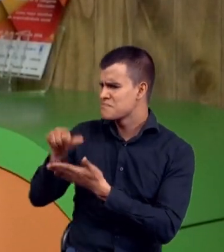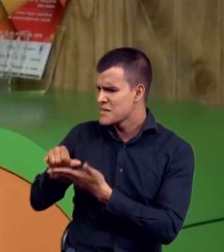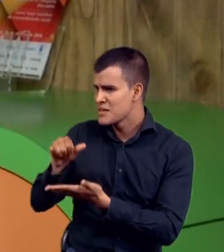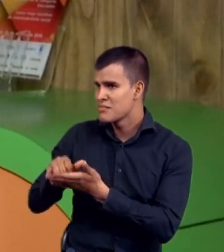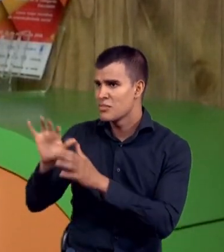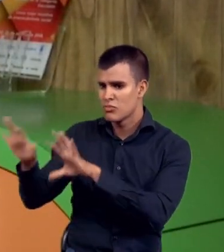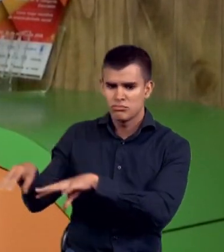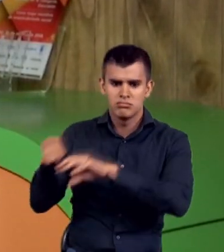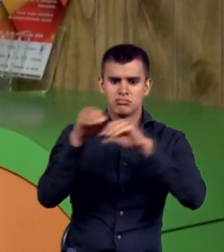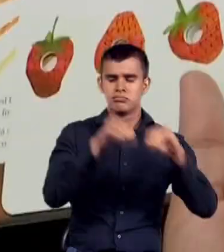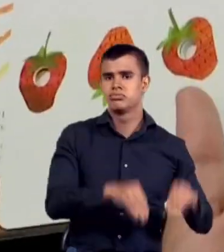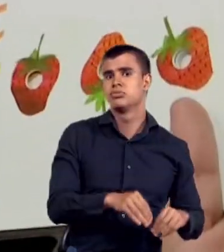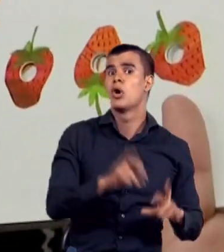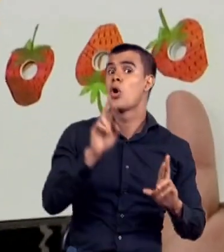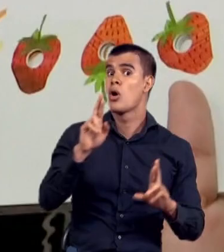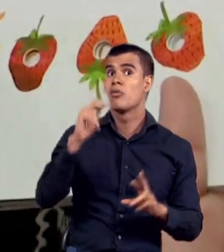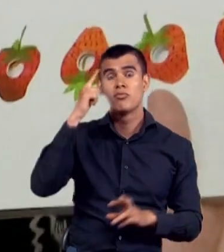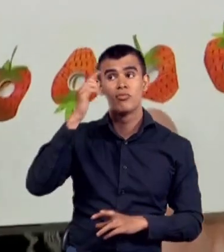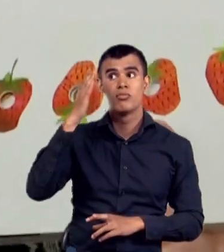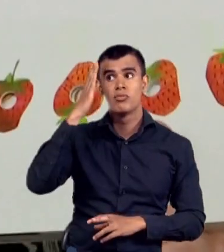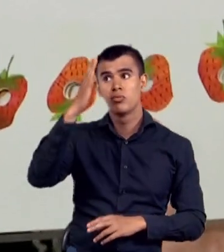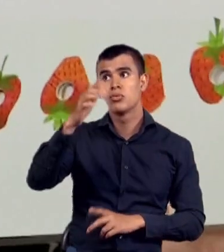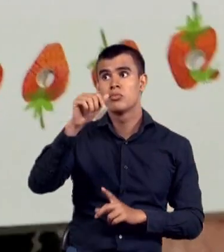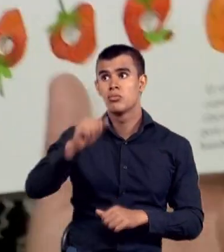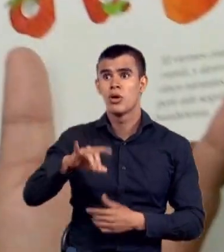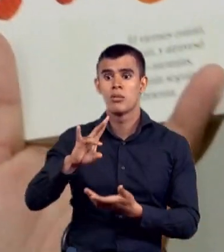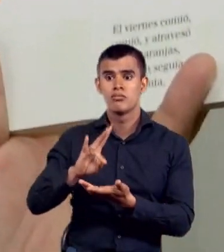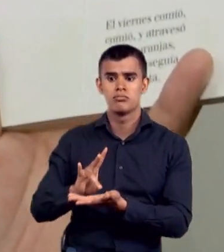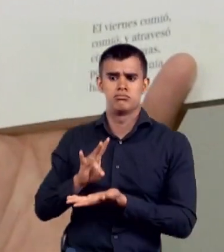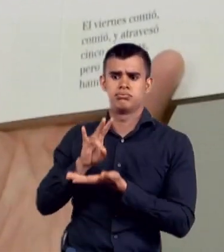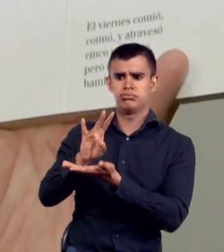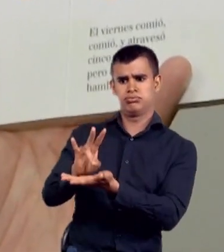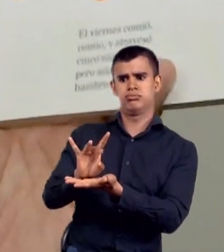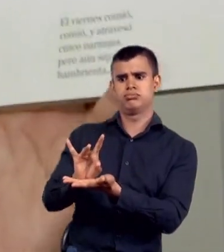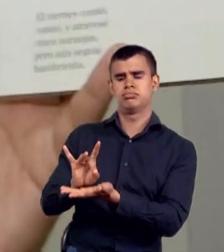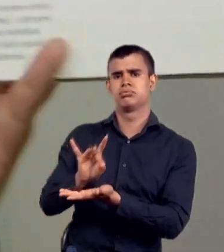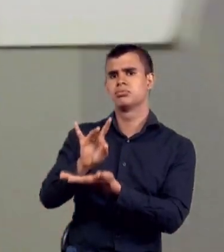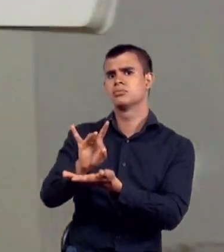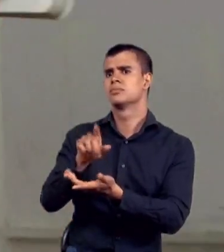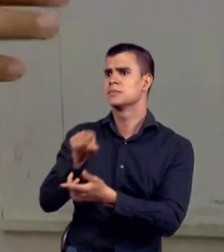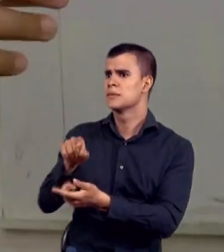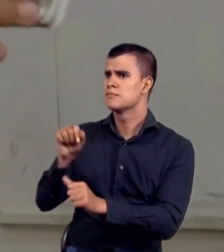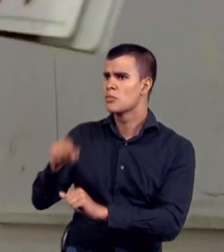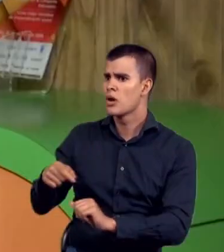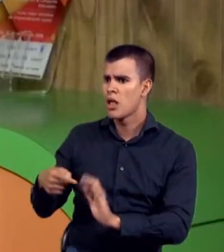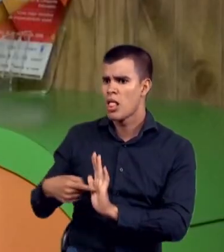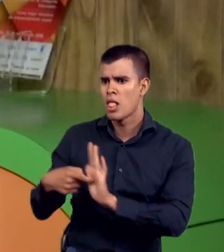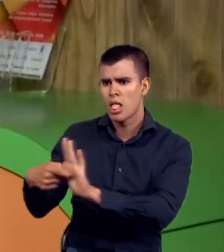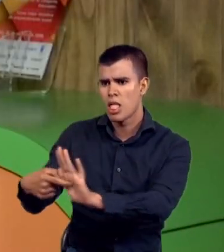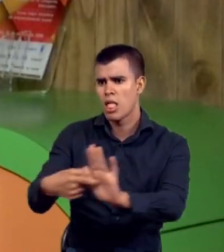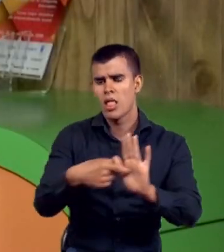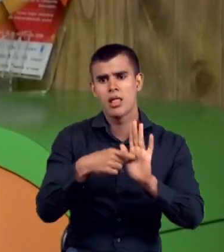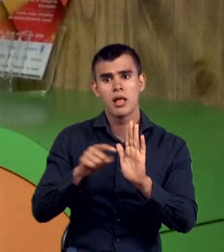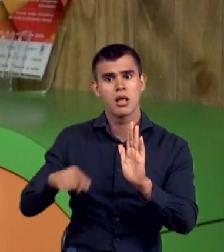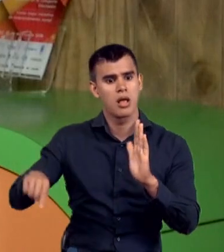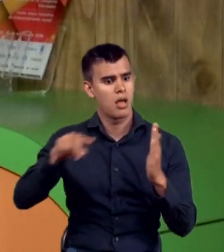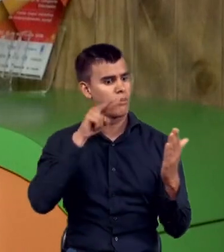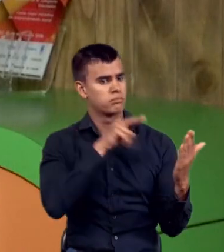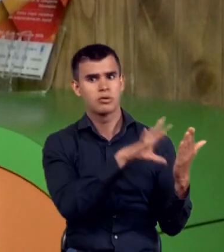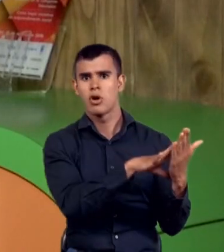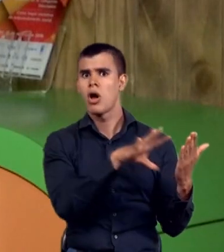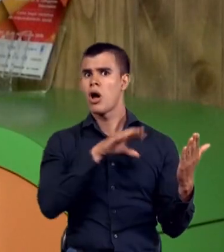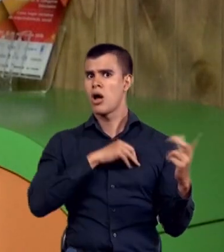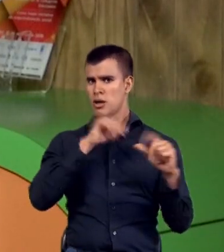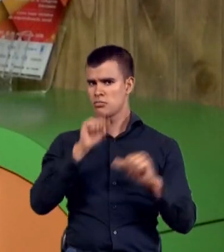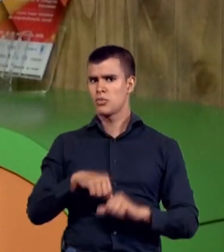un Colegio La Fontaine en mi ciudad. Entonces, nuestro objetivo a largo plazo es que sea un modelo de educación innovadora y replicable